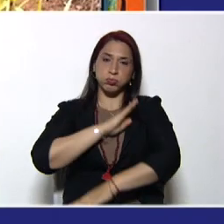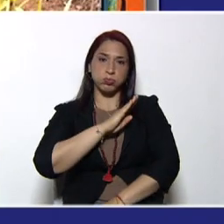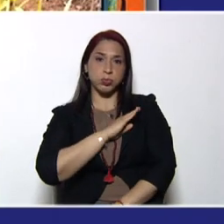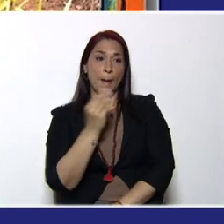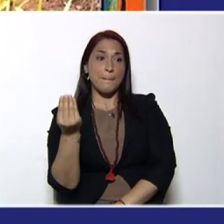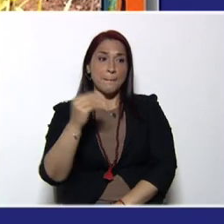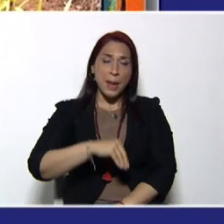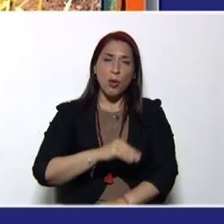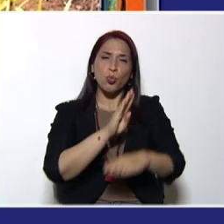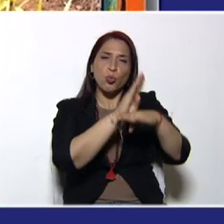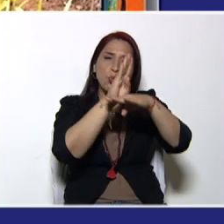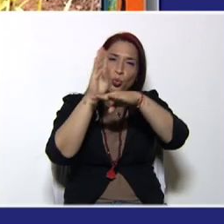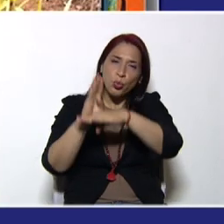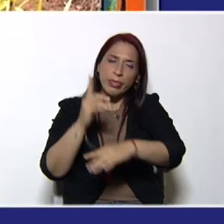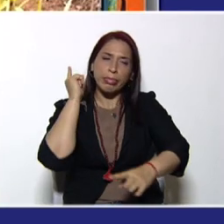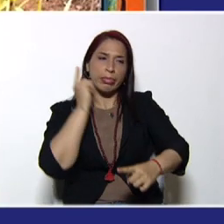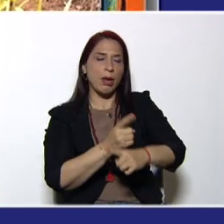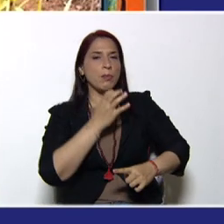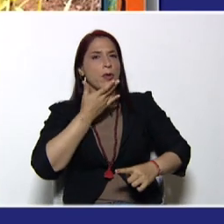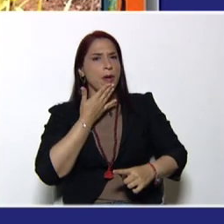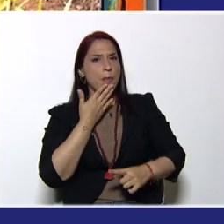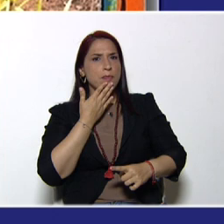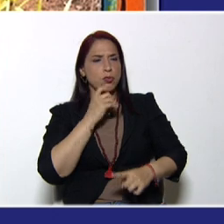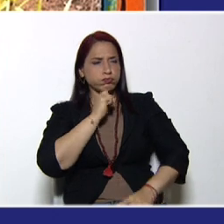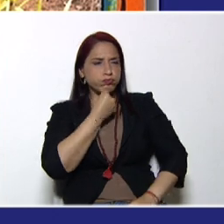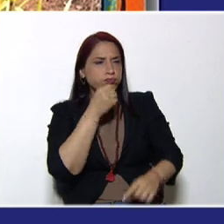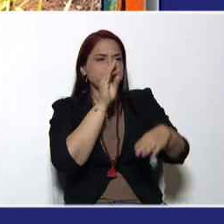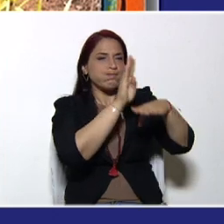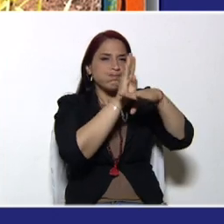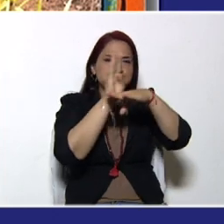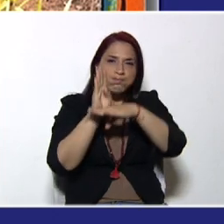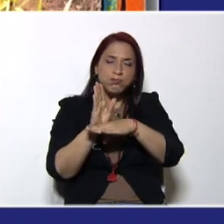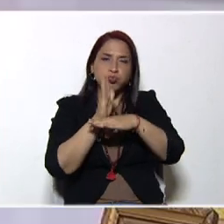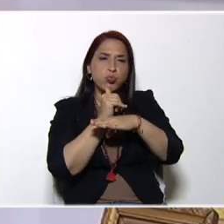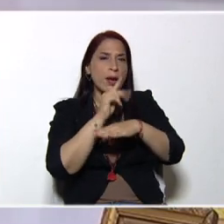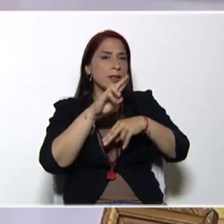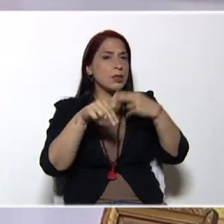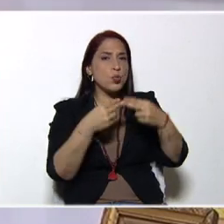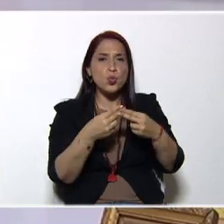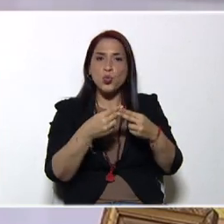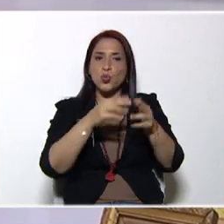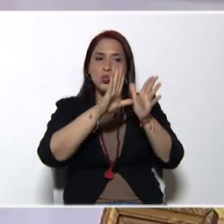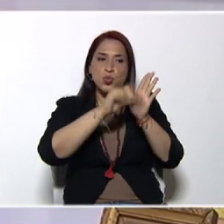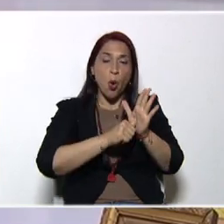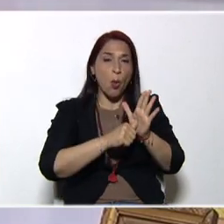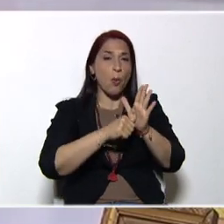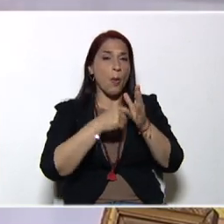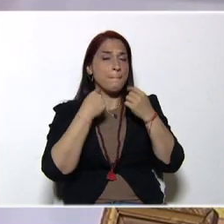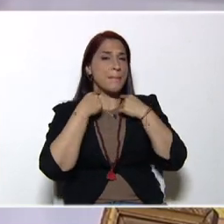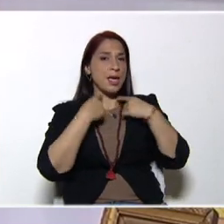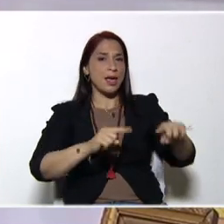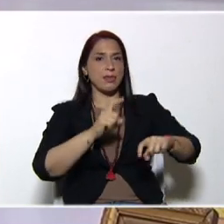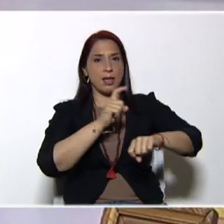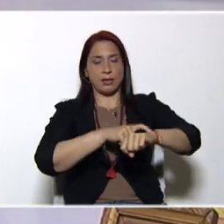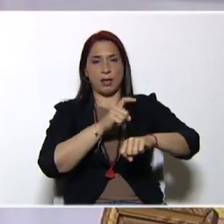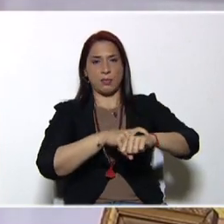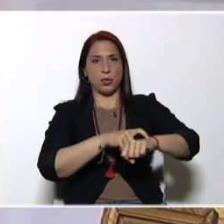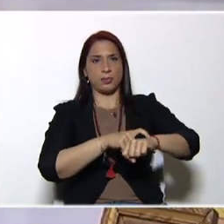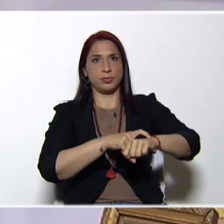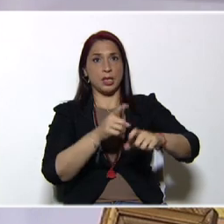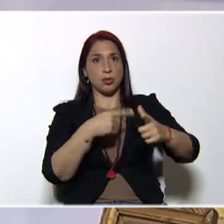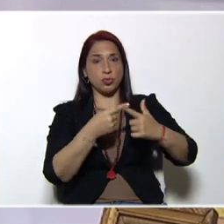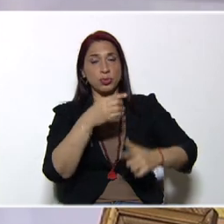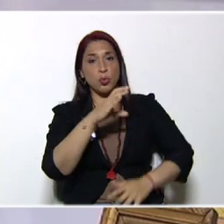más, para que pueda ser, digamos, blindado, para que no haya ningún robo ni se pierda en el tiempo, ¿no? Entonces,